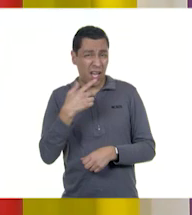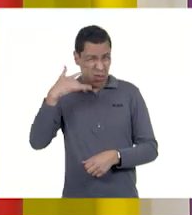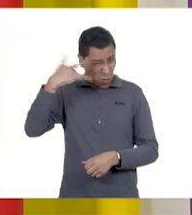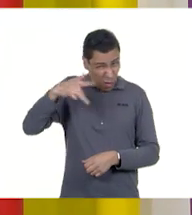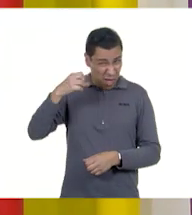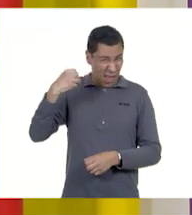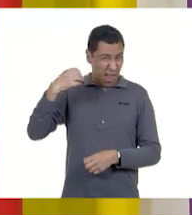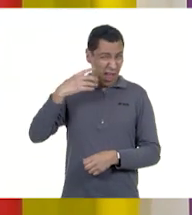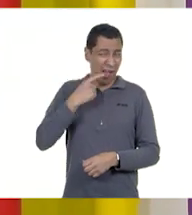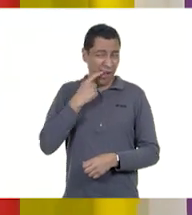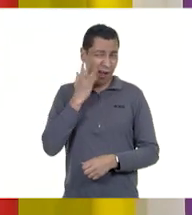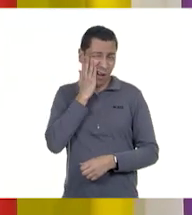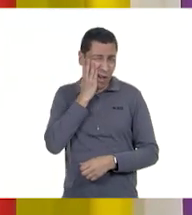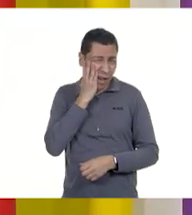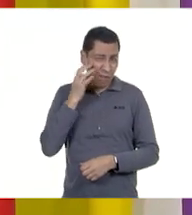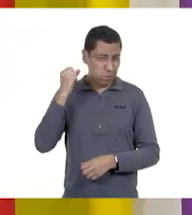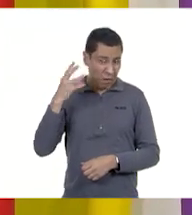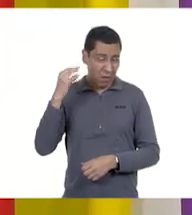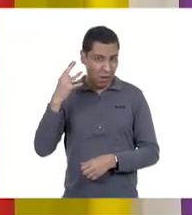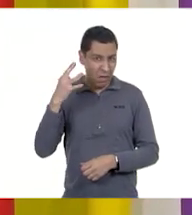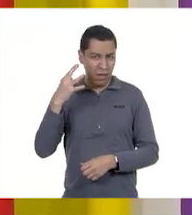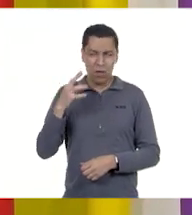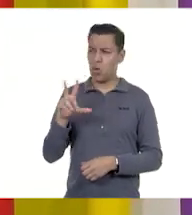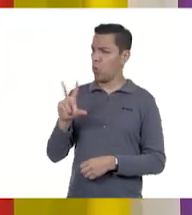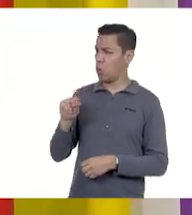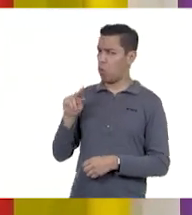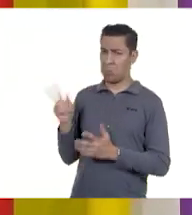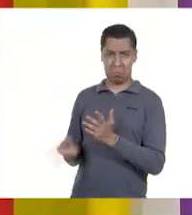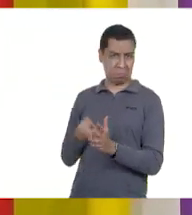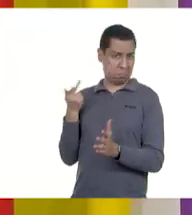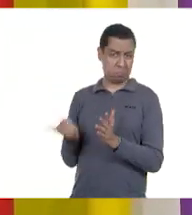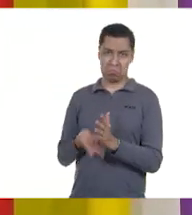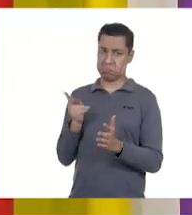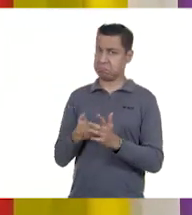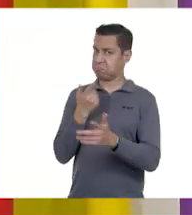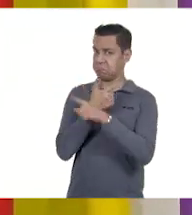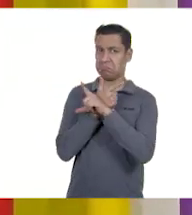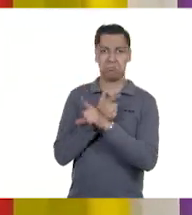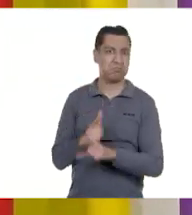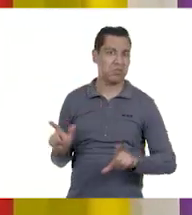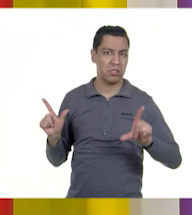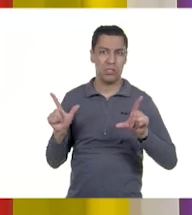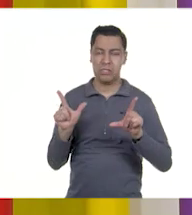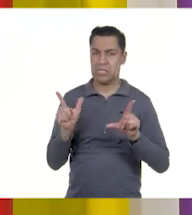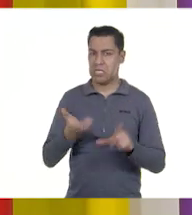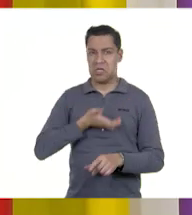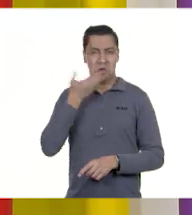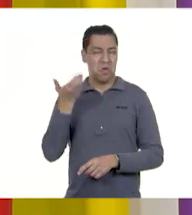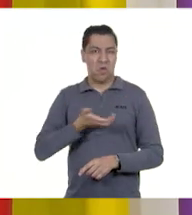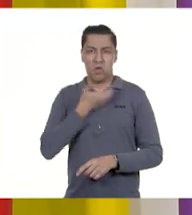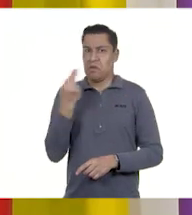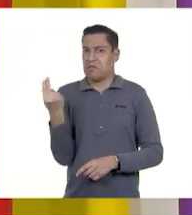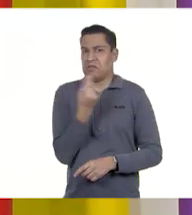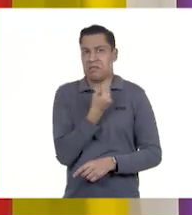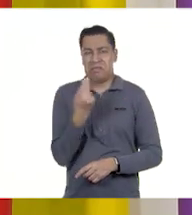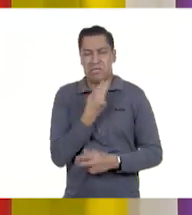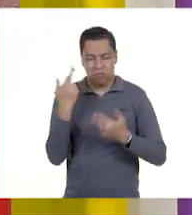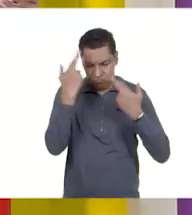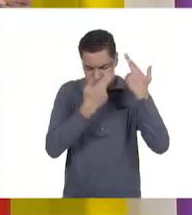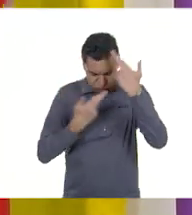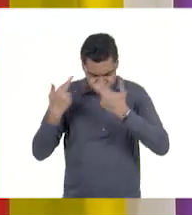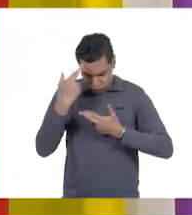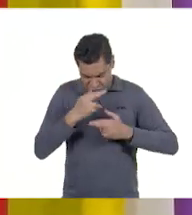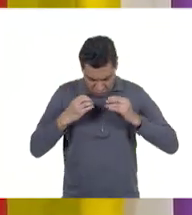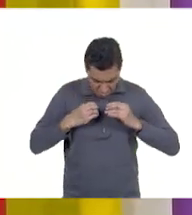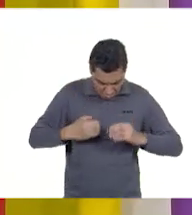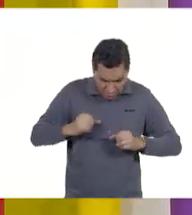nada. Como lo acabo de mencionar, es importante acudir regularmente, así como cuando necesitas que te revise el doctor para ver si